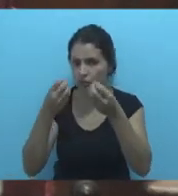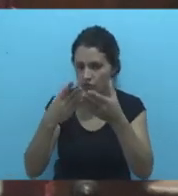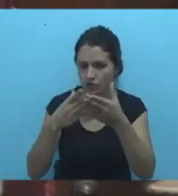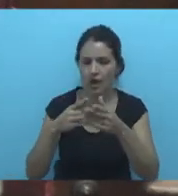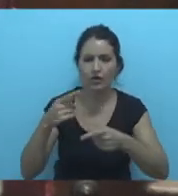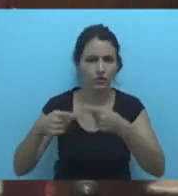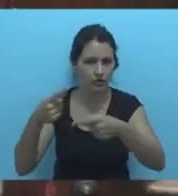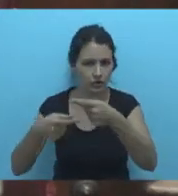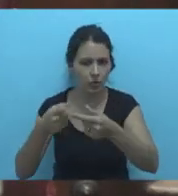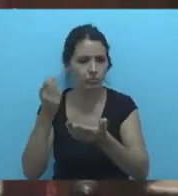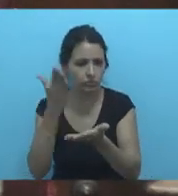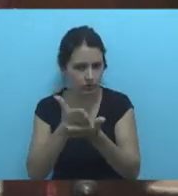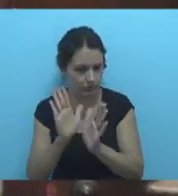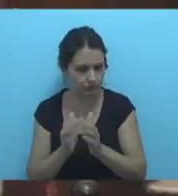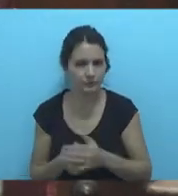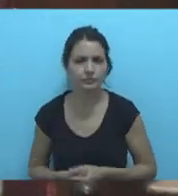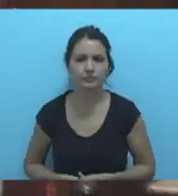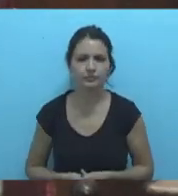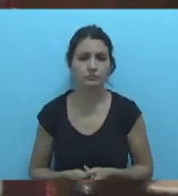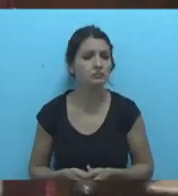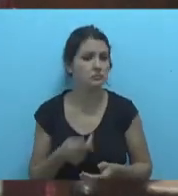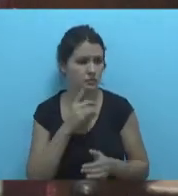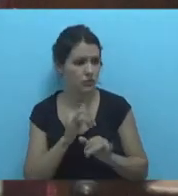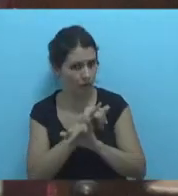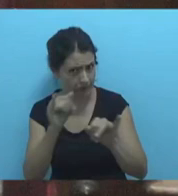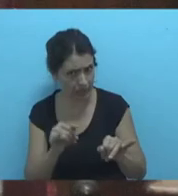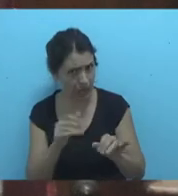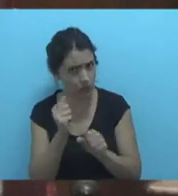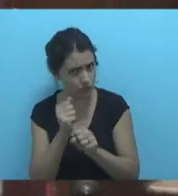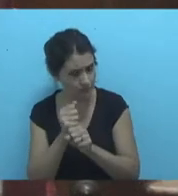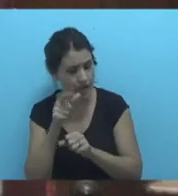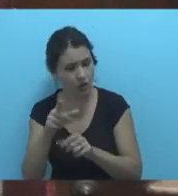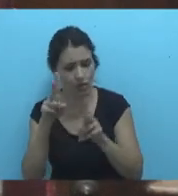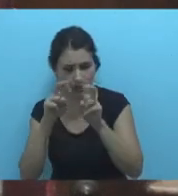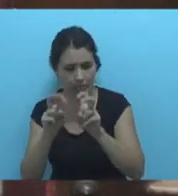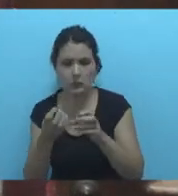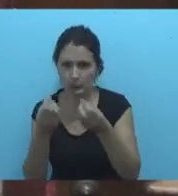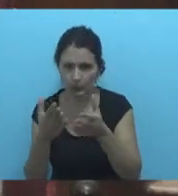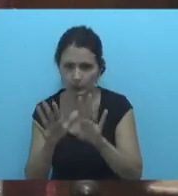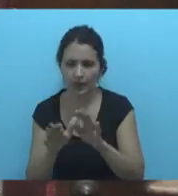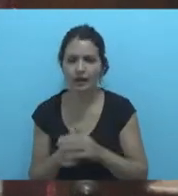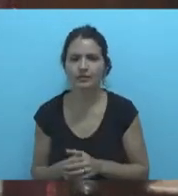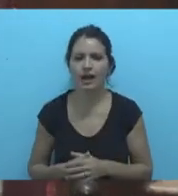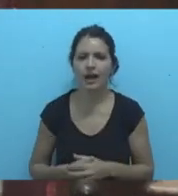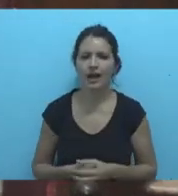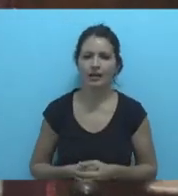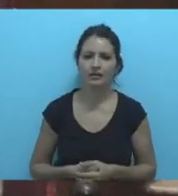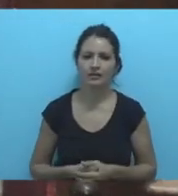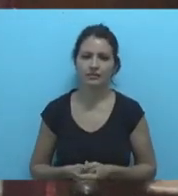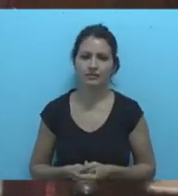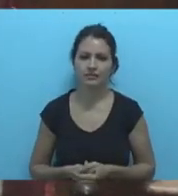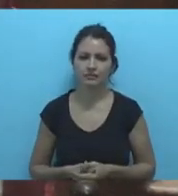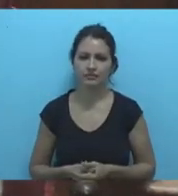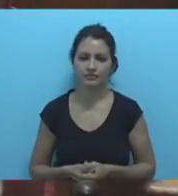jurídica acompañándolo y nos dio algunos detalles de cómo venía llevando adelante las acciones. Algún legislador de